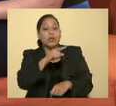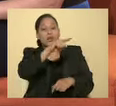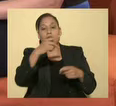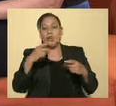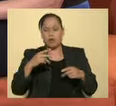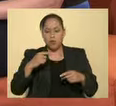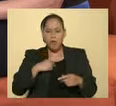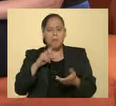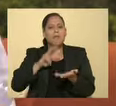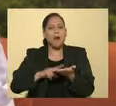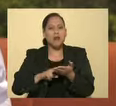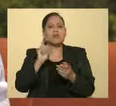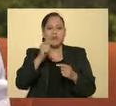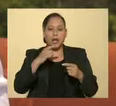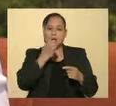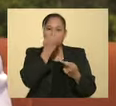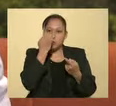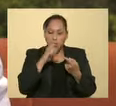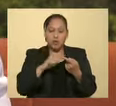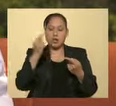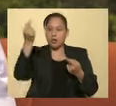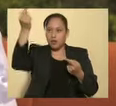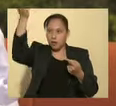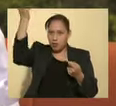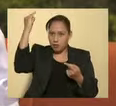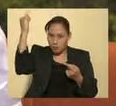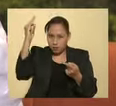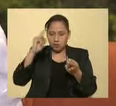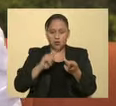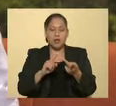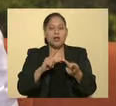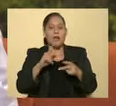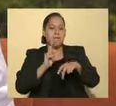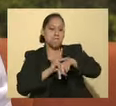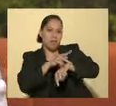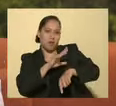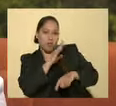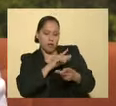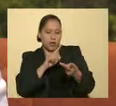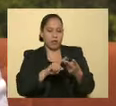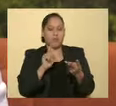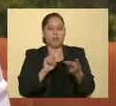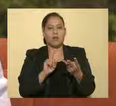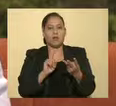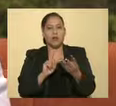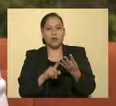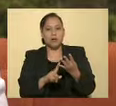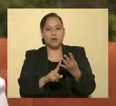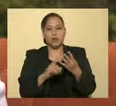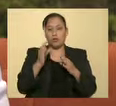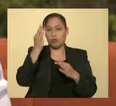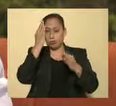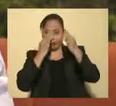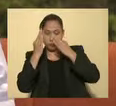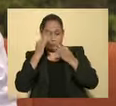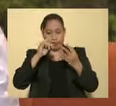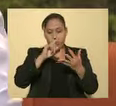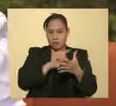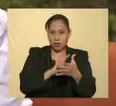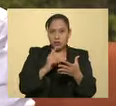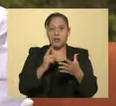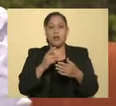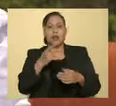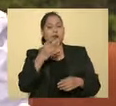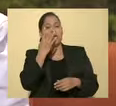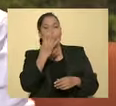tiene. ¿Qué tiene? Carrera, estatura, piel, es más cercana al canon de belleza a seguir. Porque